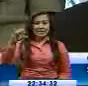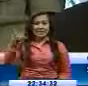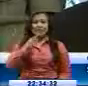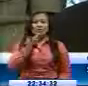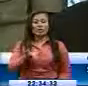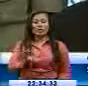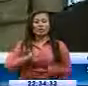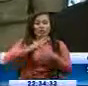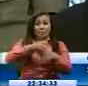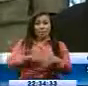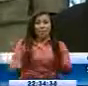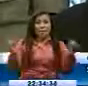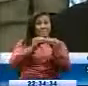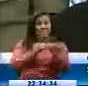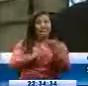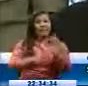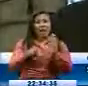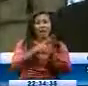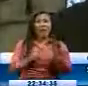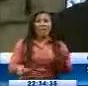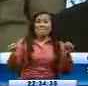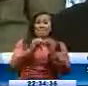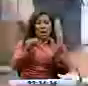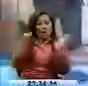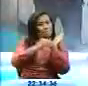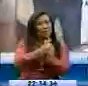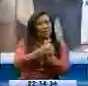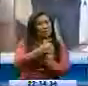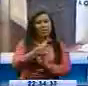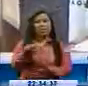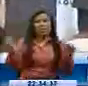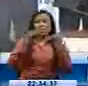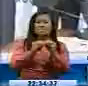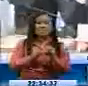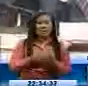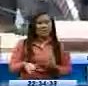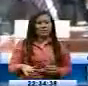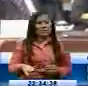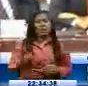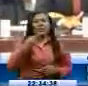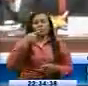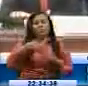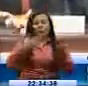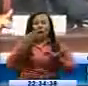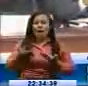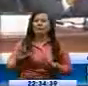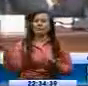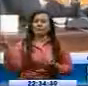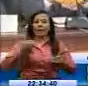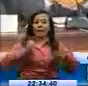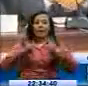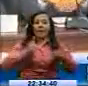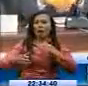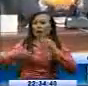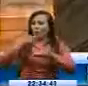que va a venir después van a venir más reformas tributarias va a venir más impuestos esperan que su pronunciamiento habrá un compás de diálogo y debate